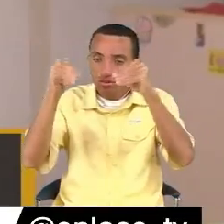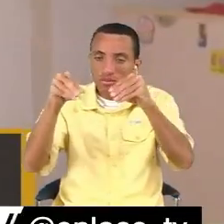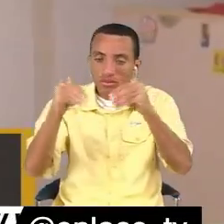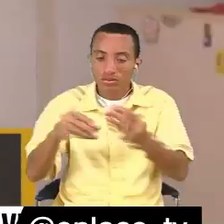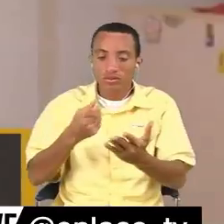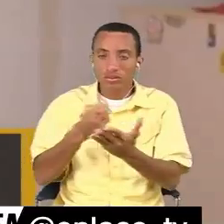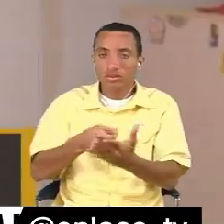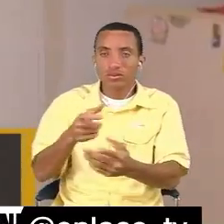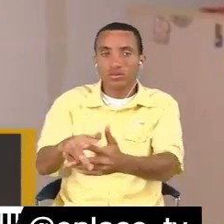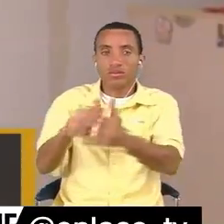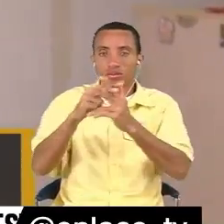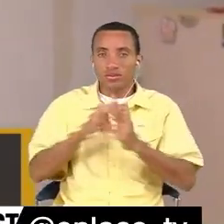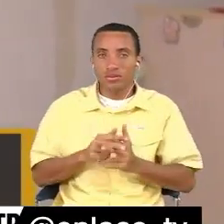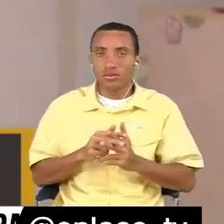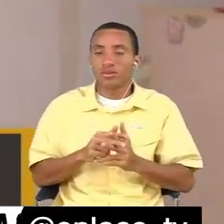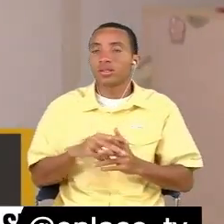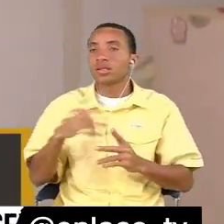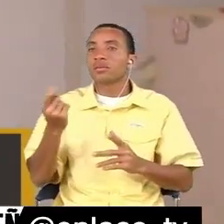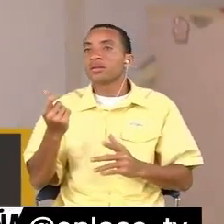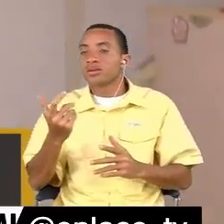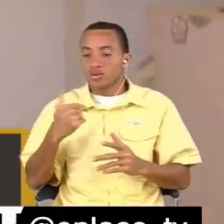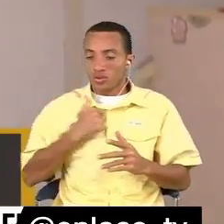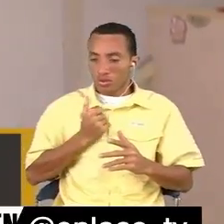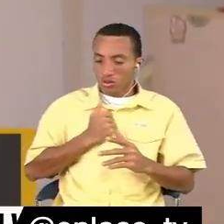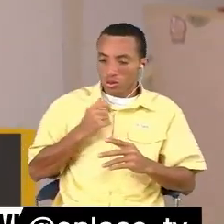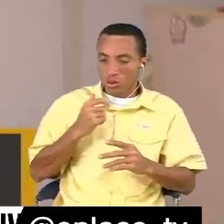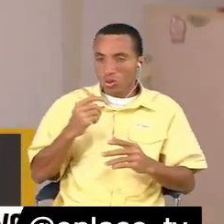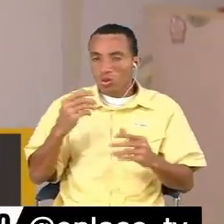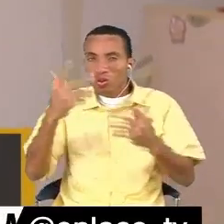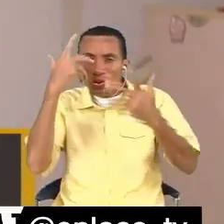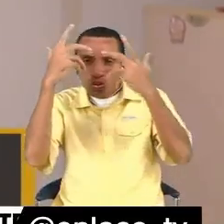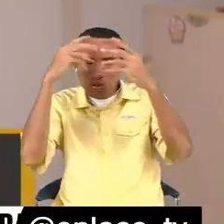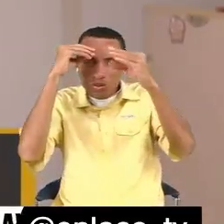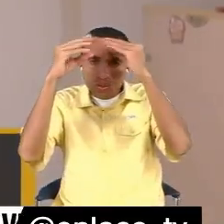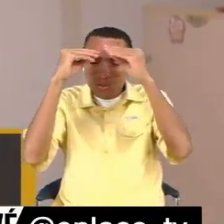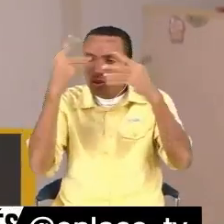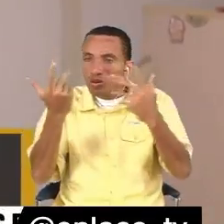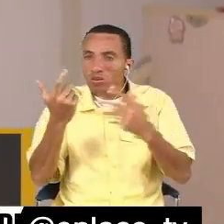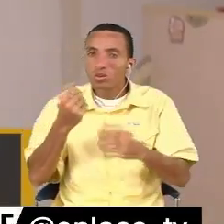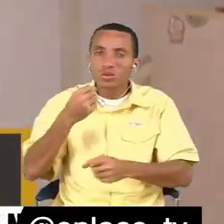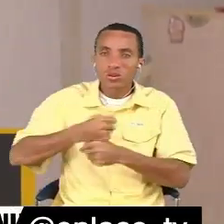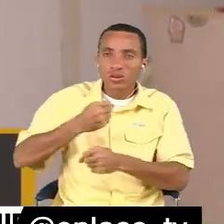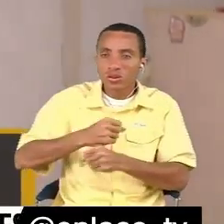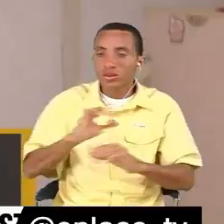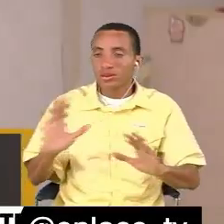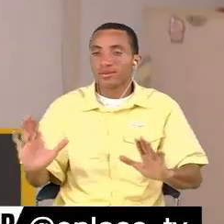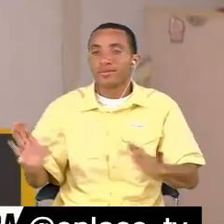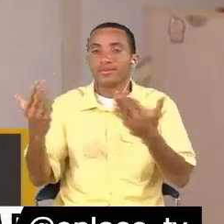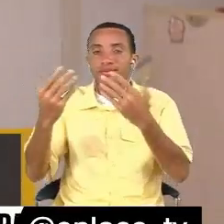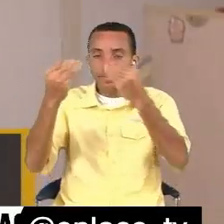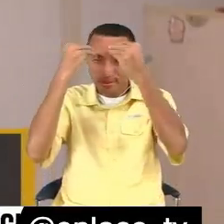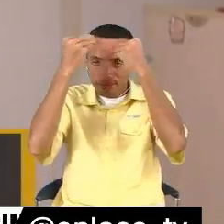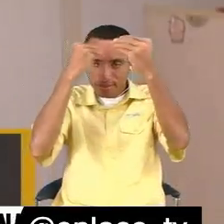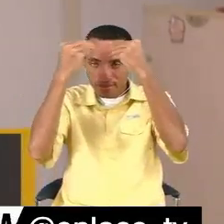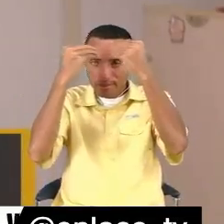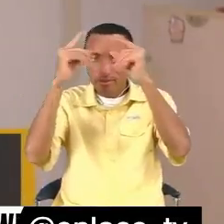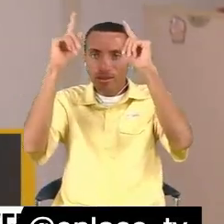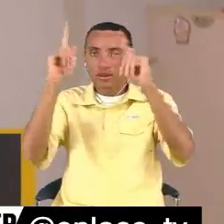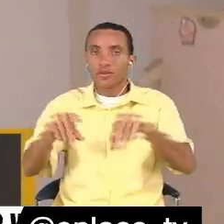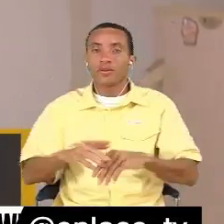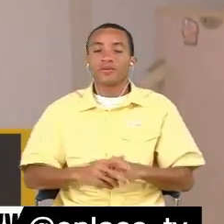la empleabilidad y la generación de ingresos. Es decir, damos microcréditos, fomentamos la capacitación